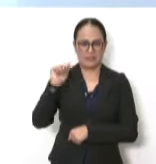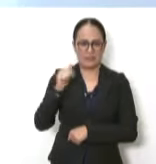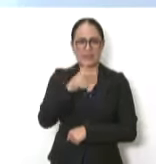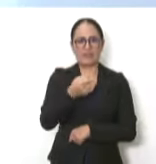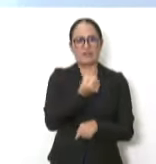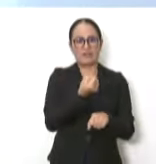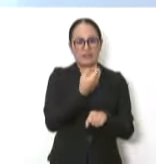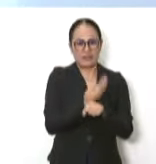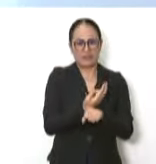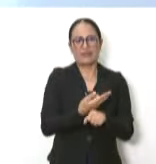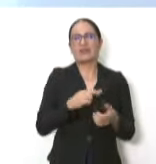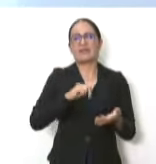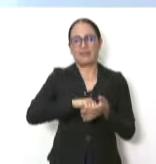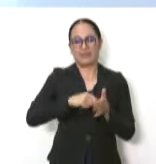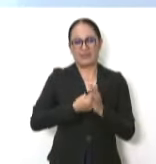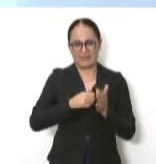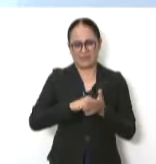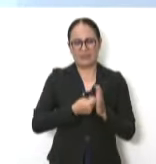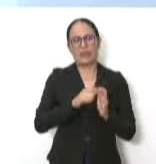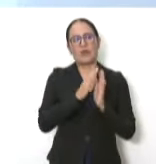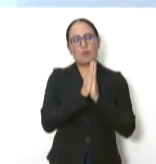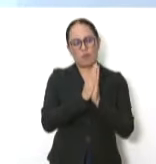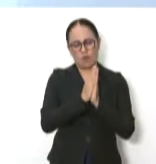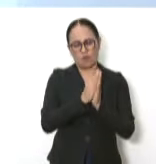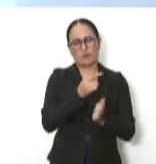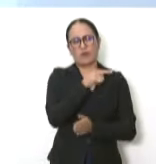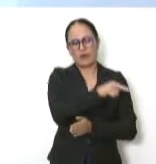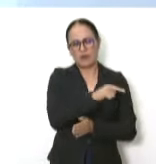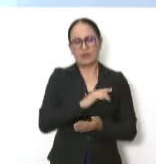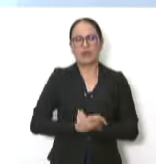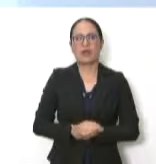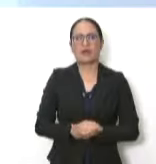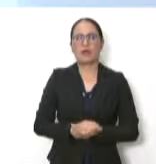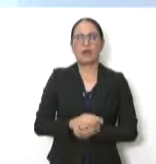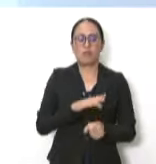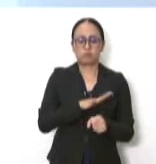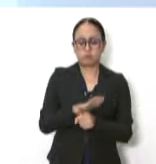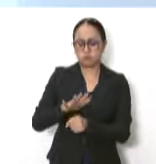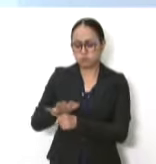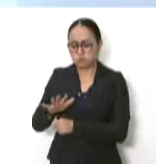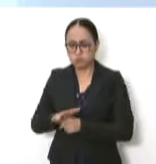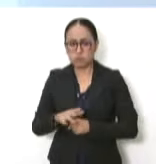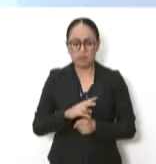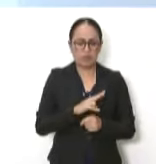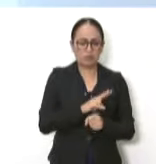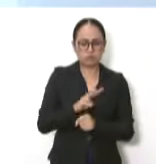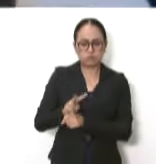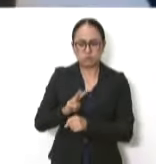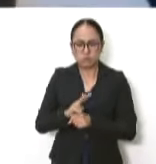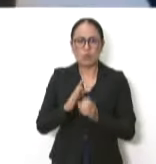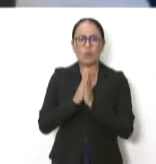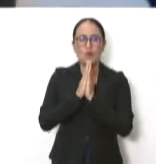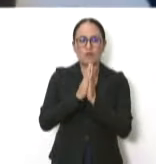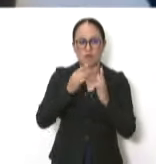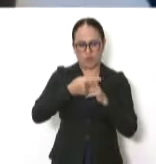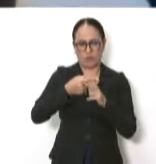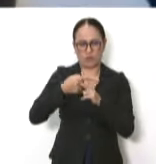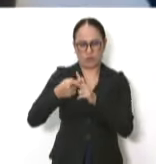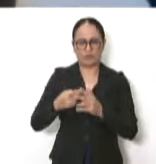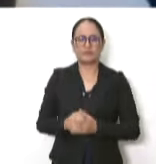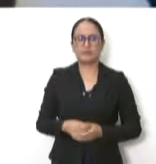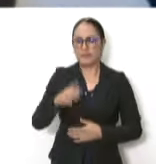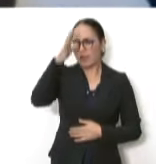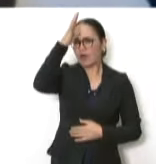secretaria técnica del Pleno en funciones, que haga la verificación de cuota. Con su venia, comisionado